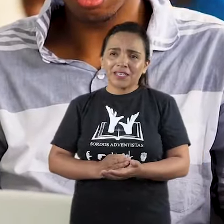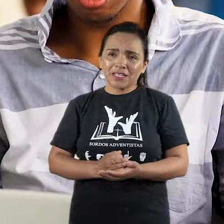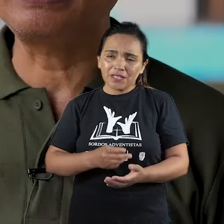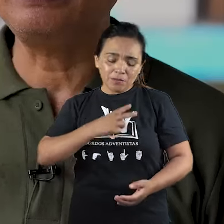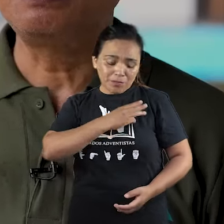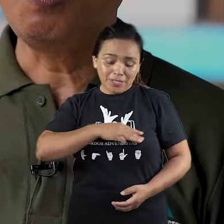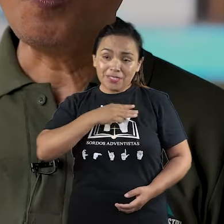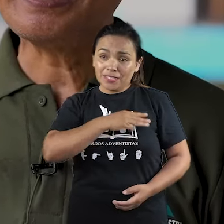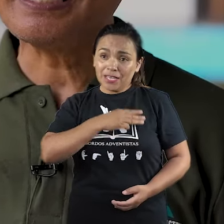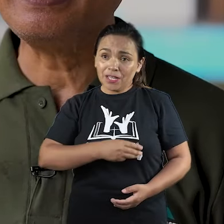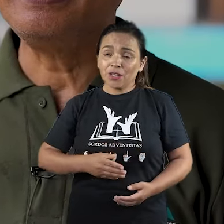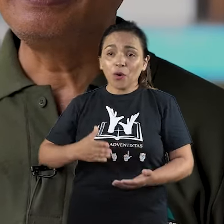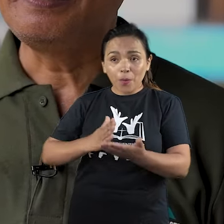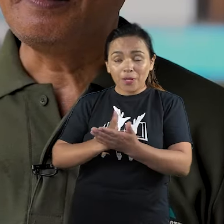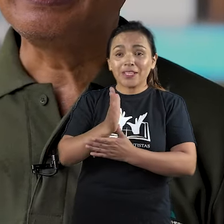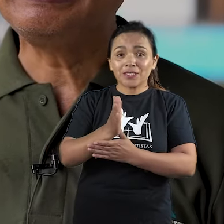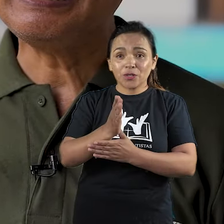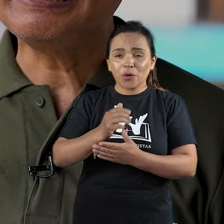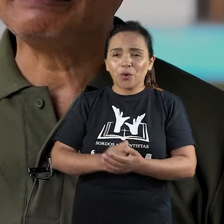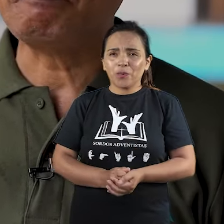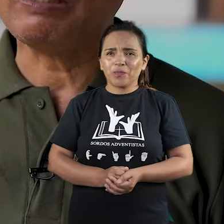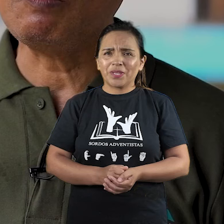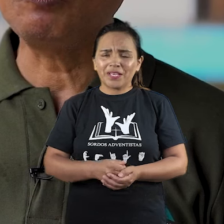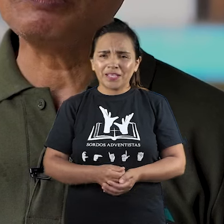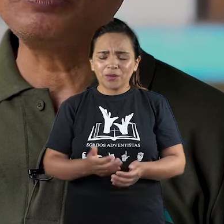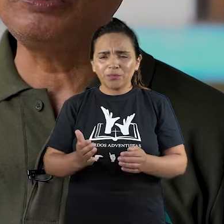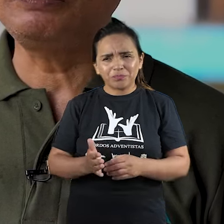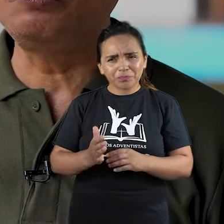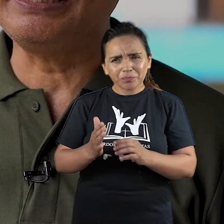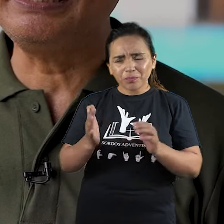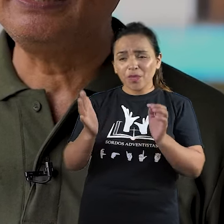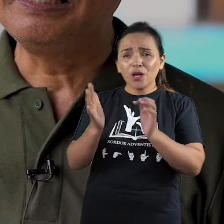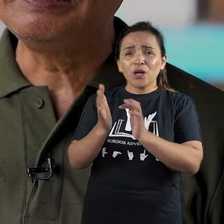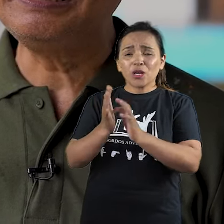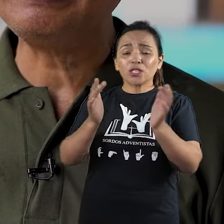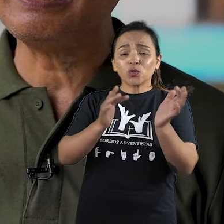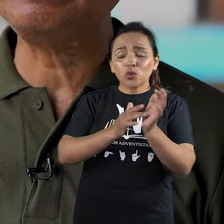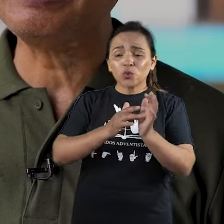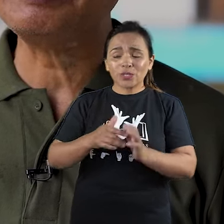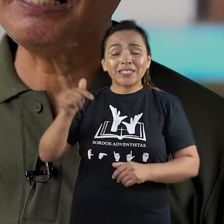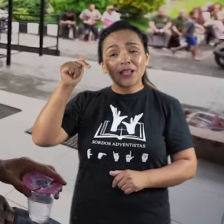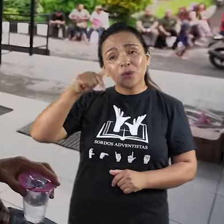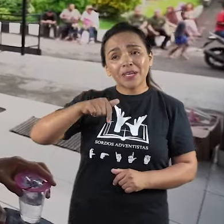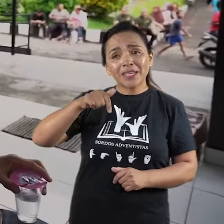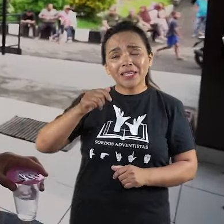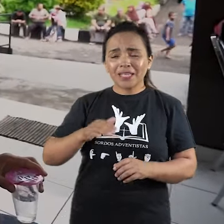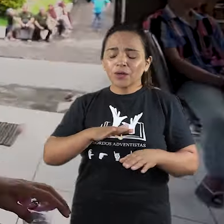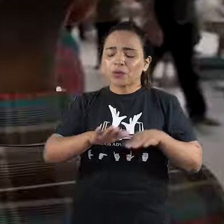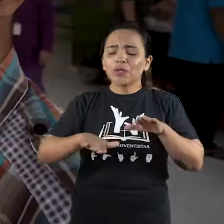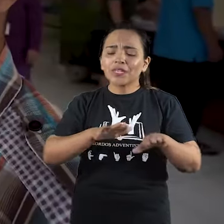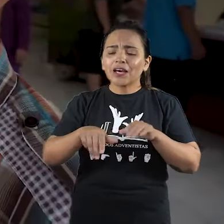estudiantes. La razón por la que servimos a nuestros amigos discapacitados visuales es que cuando Jesús desempeñaba ese papel, los